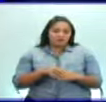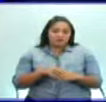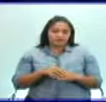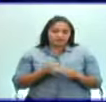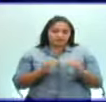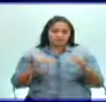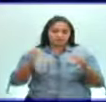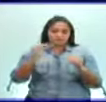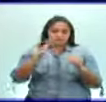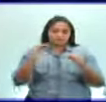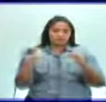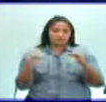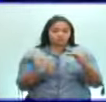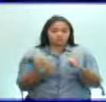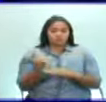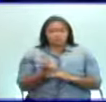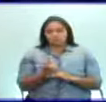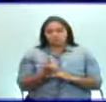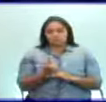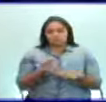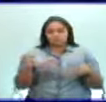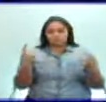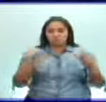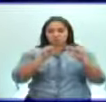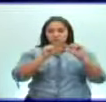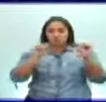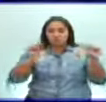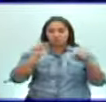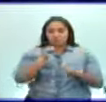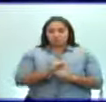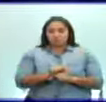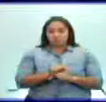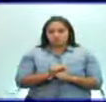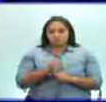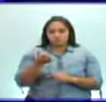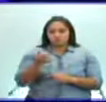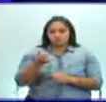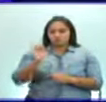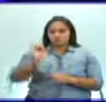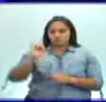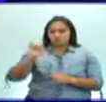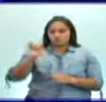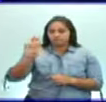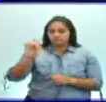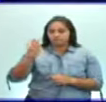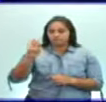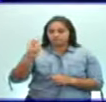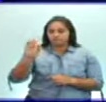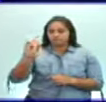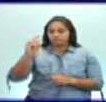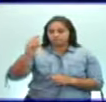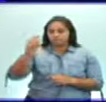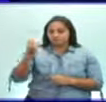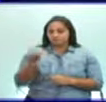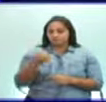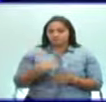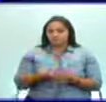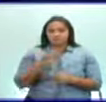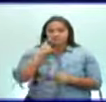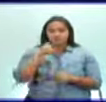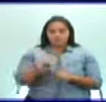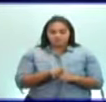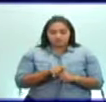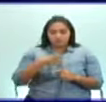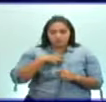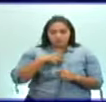entre 0 y 1. ¿Y cuál sería la ecuación de la asíntota de la función? Ahora bien, esto es cuando no tiene desplazamiento. Ahora vamos a ver cuando es desplazada. Observen